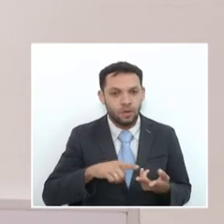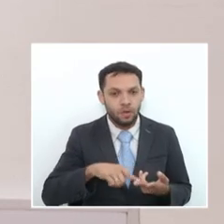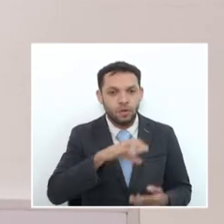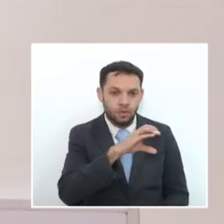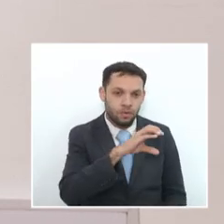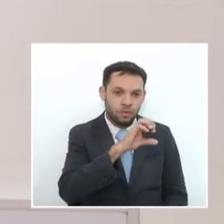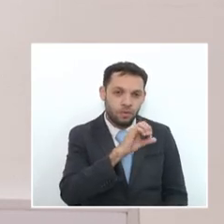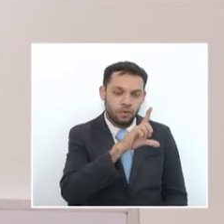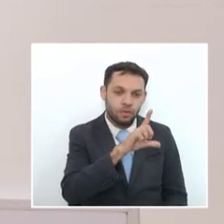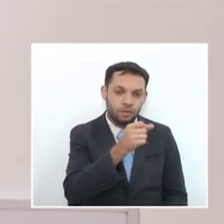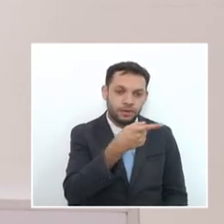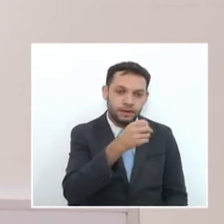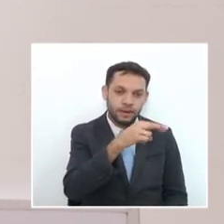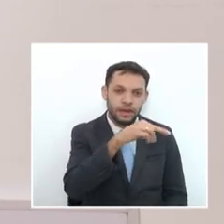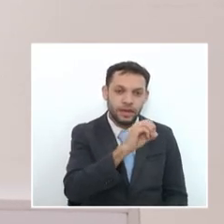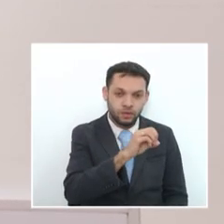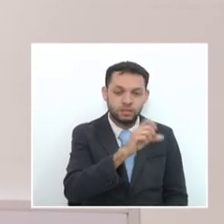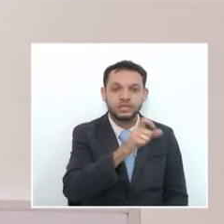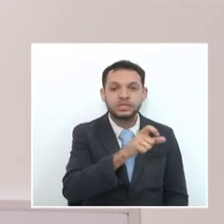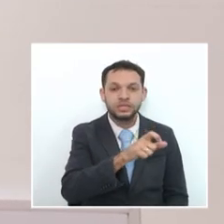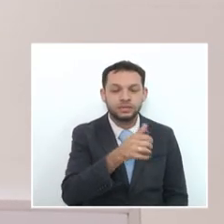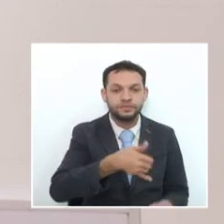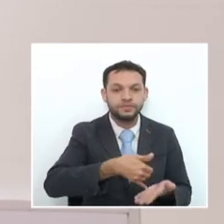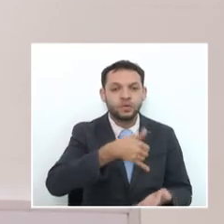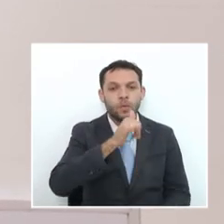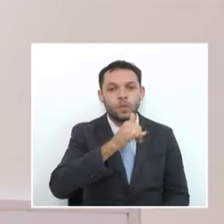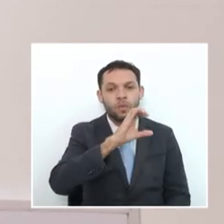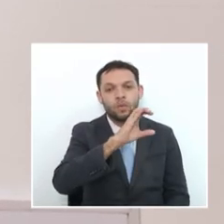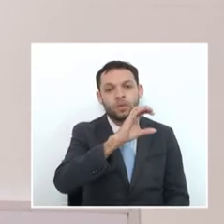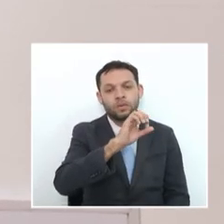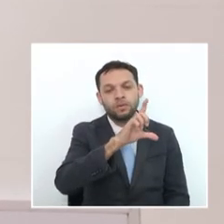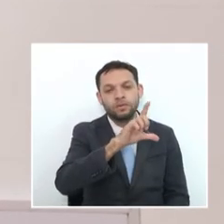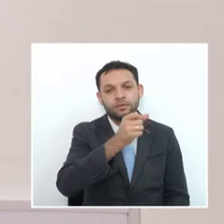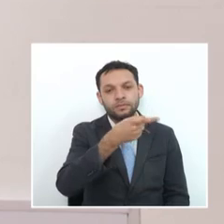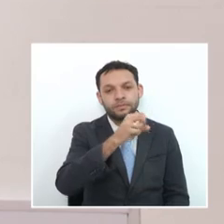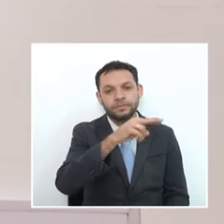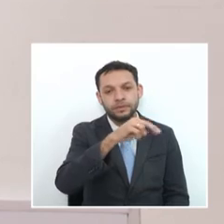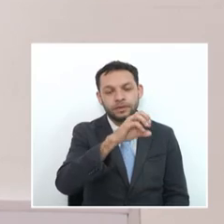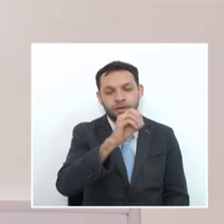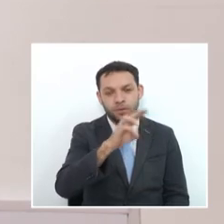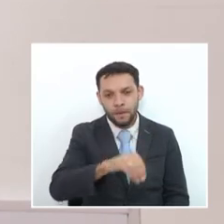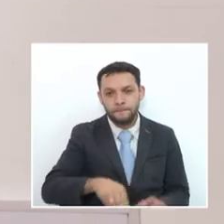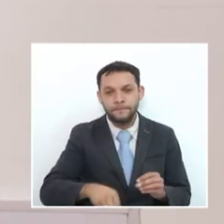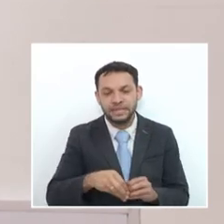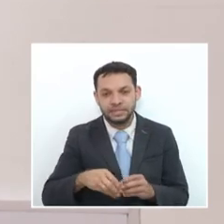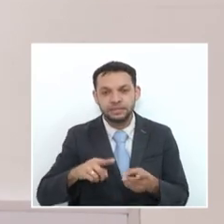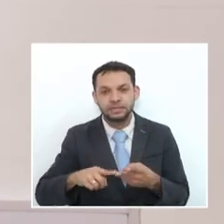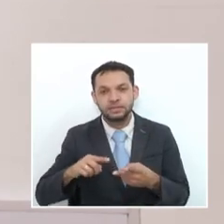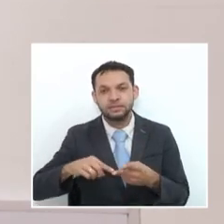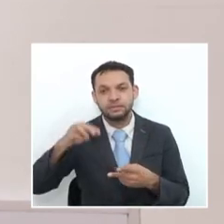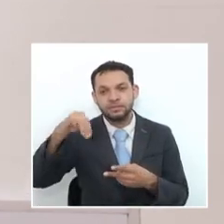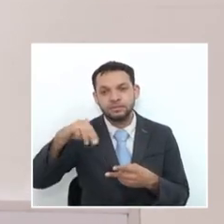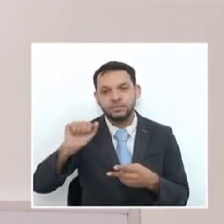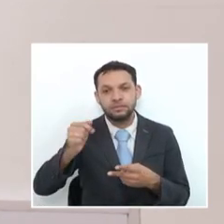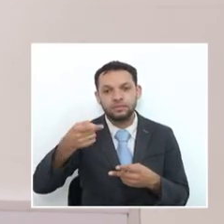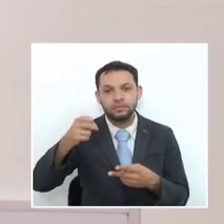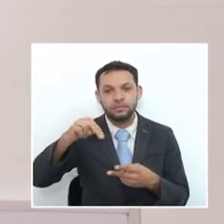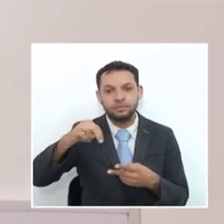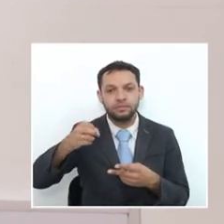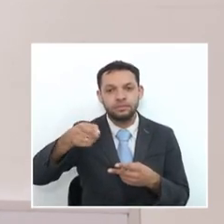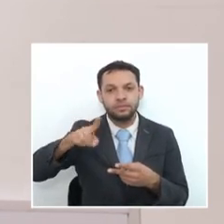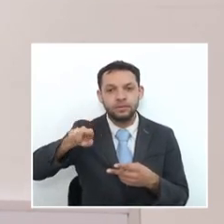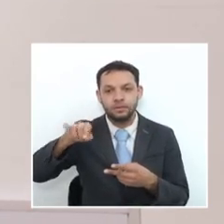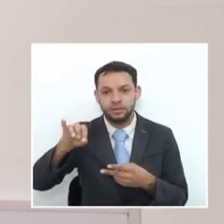económico, el biocolag. Lo deben de consumir también con cloruro de magnesio. Entonces, cloruro de magnesio en cápsulas también.